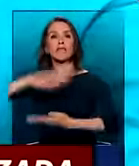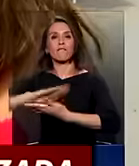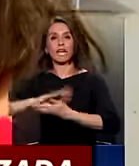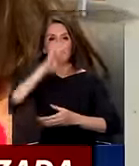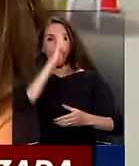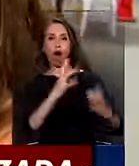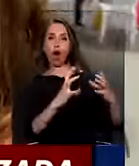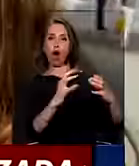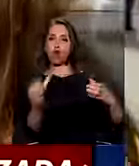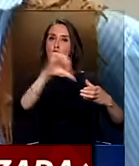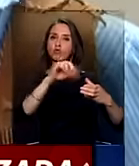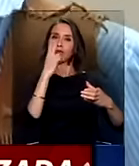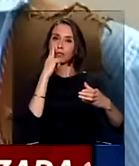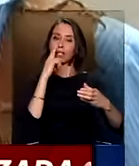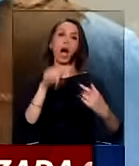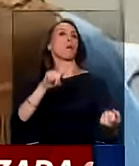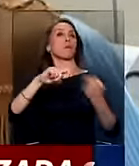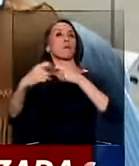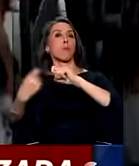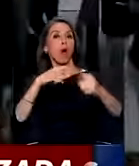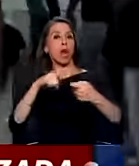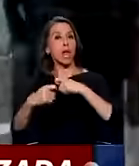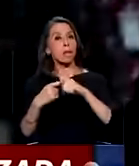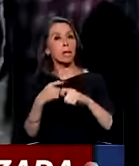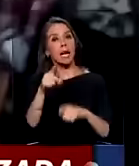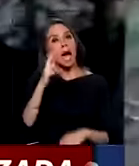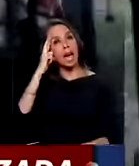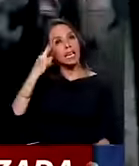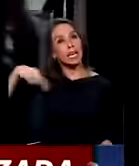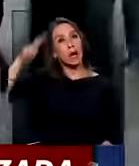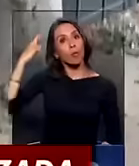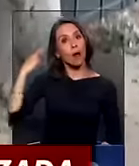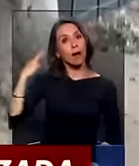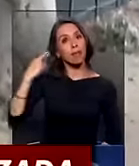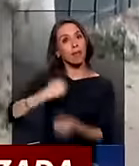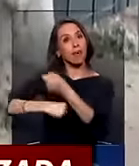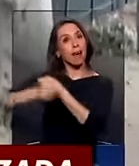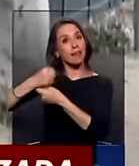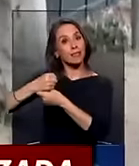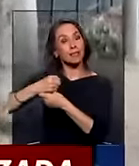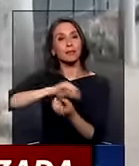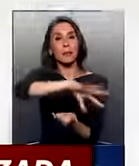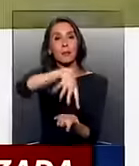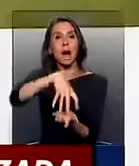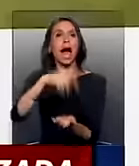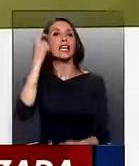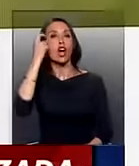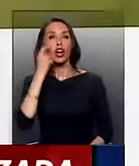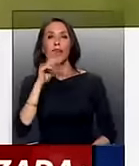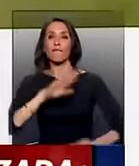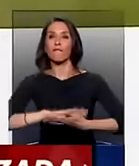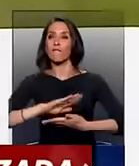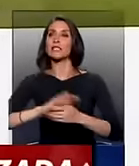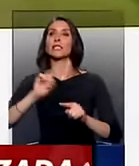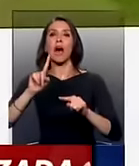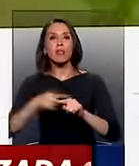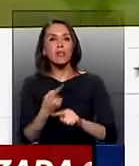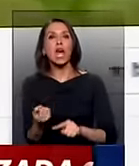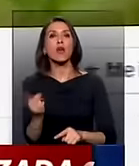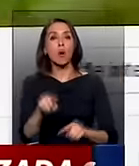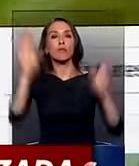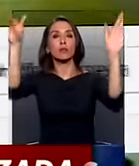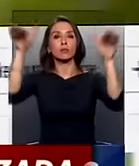Masiva celebración que hoy está en la polémica. Es que es cosa de recordar lo que sucedió el año pasado en el Parque O'Higgins. Fiesta que nuevamente este año